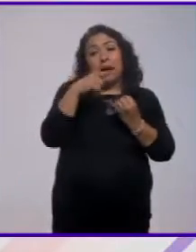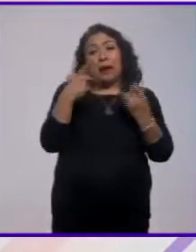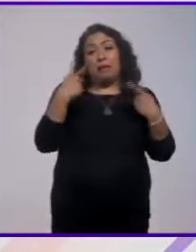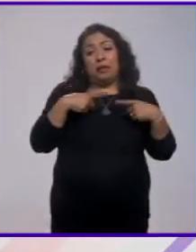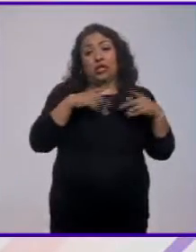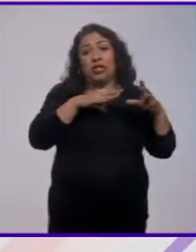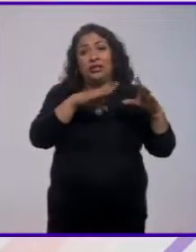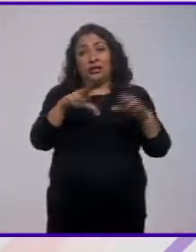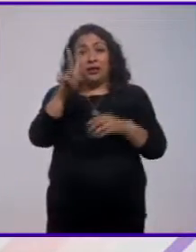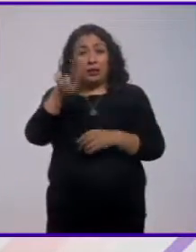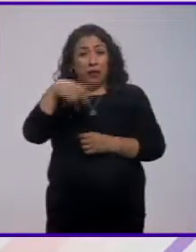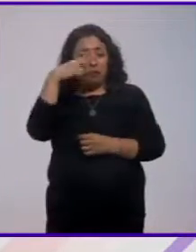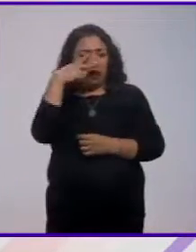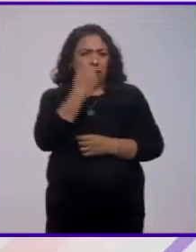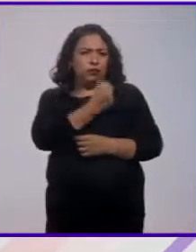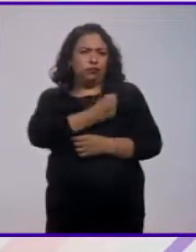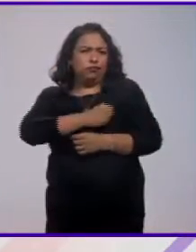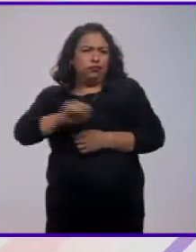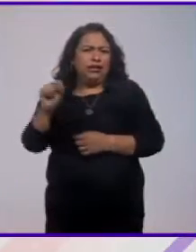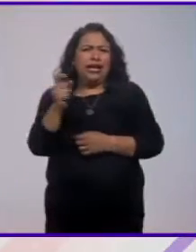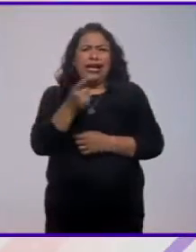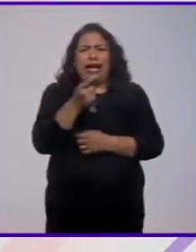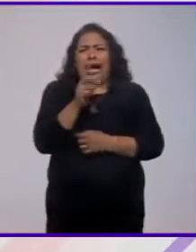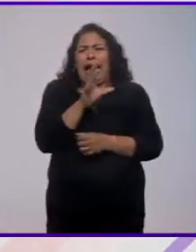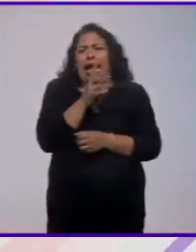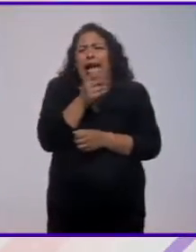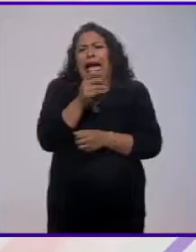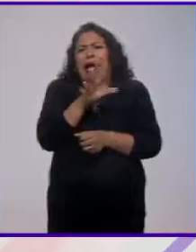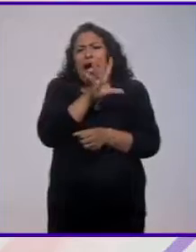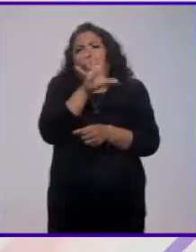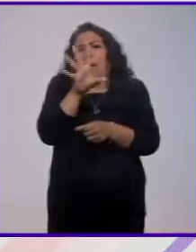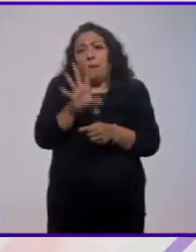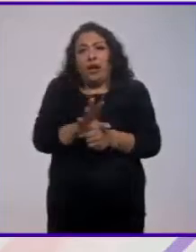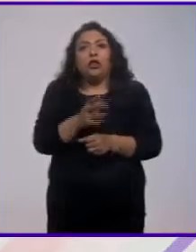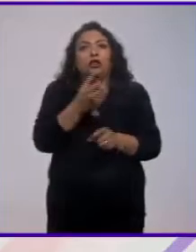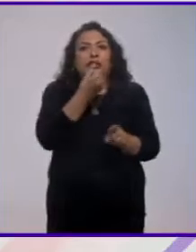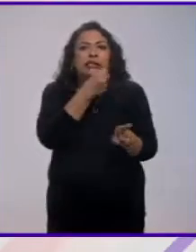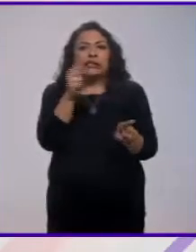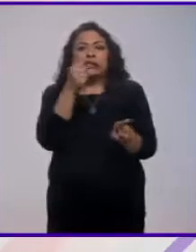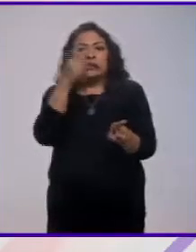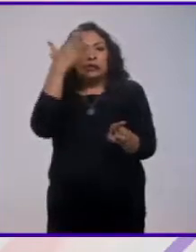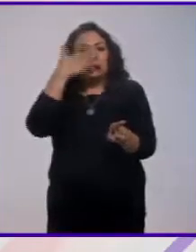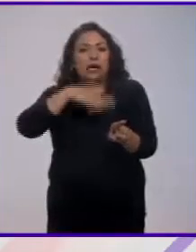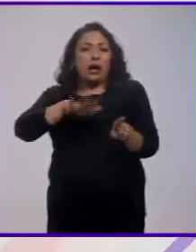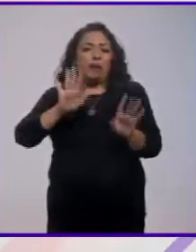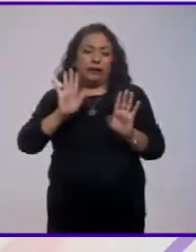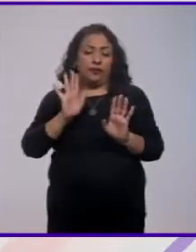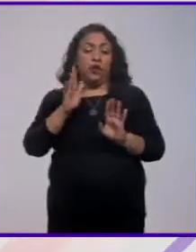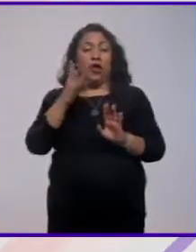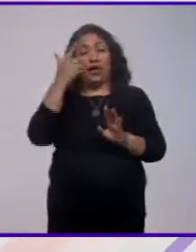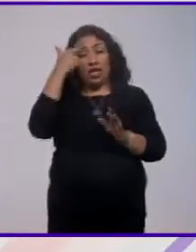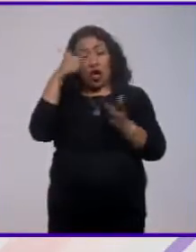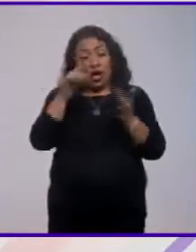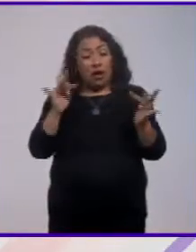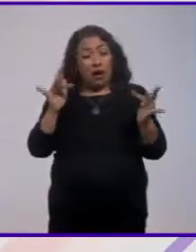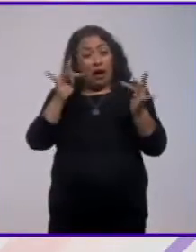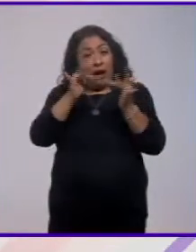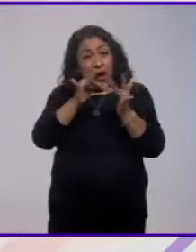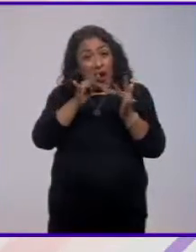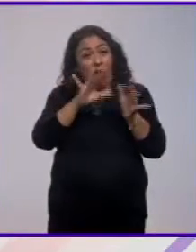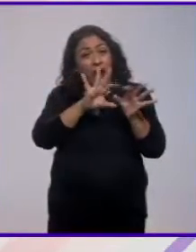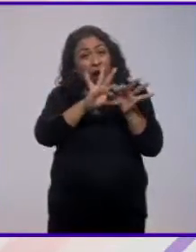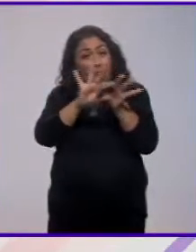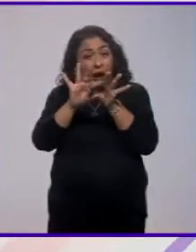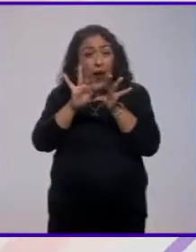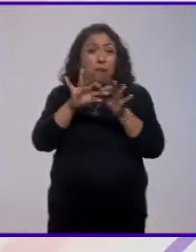que en México tenemos expertos de casi todo, si nos lo ponemos a pensar. Y entonces yo creo que crear ese vínculo